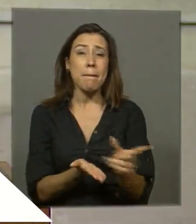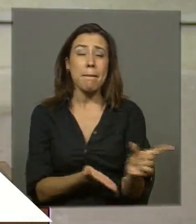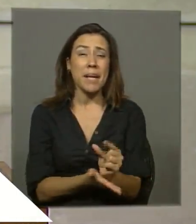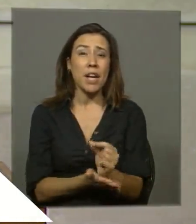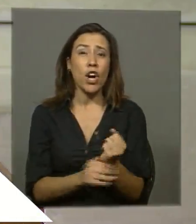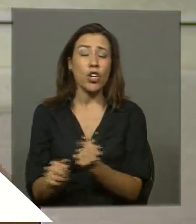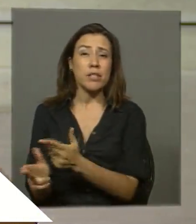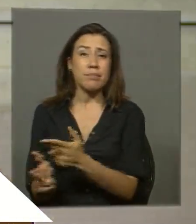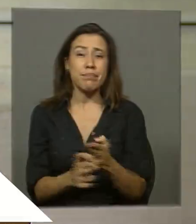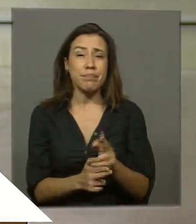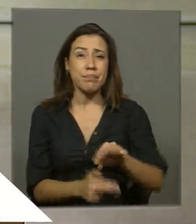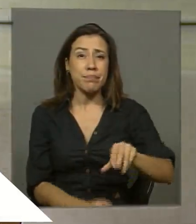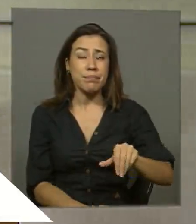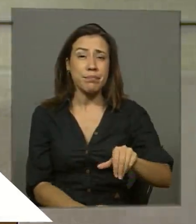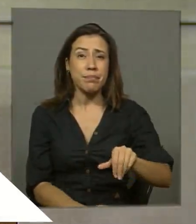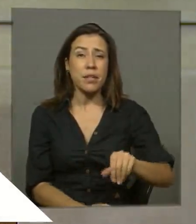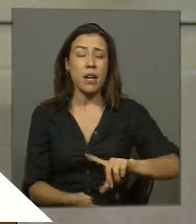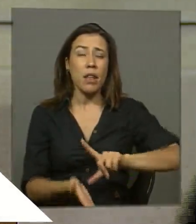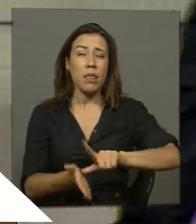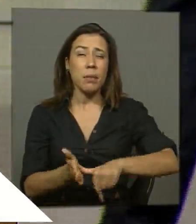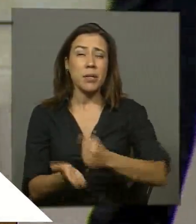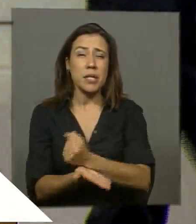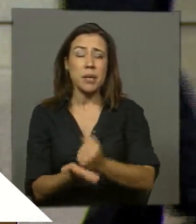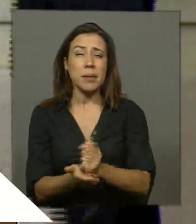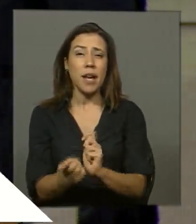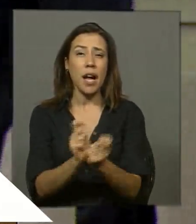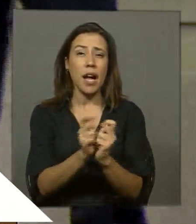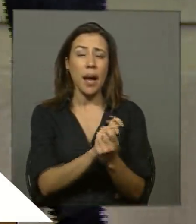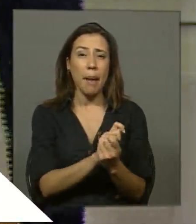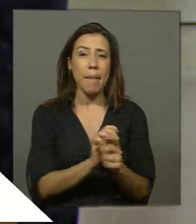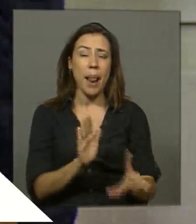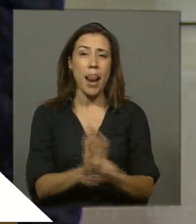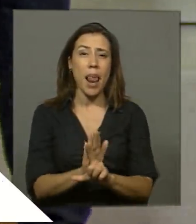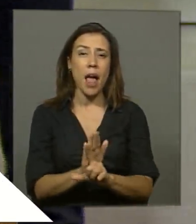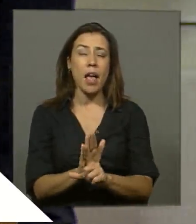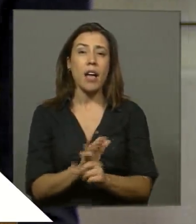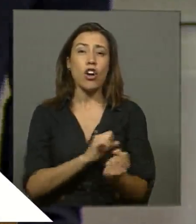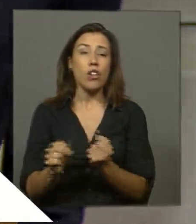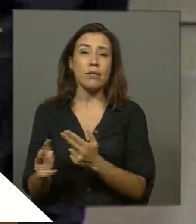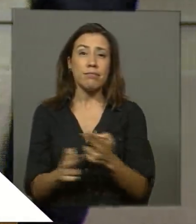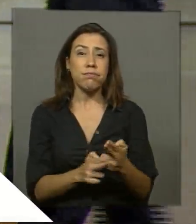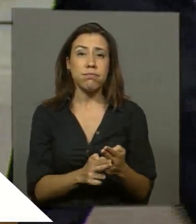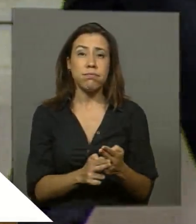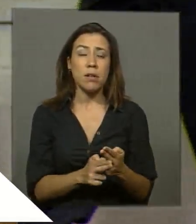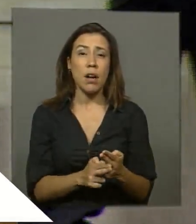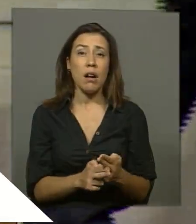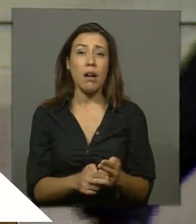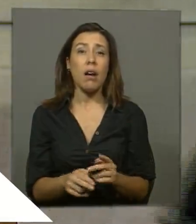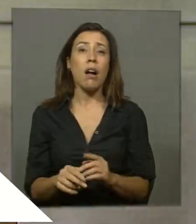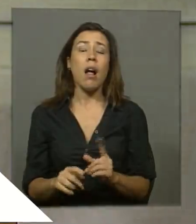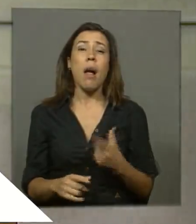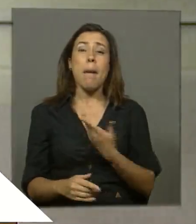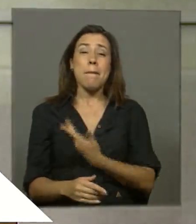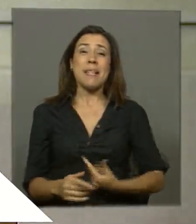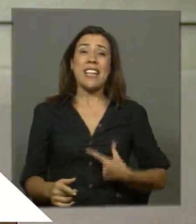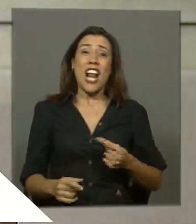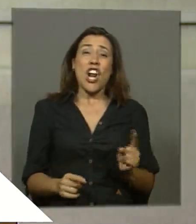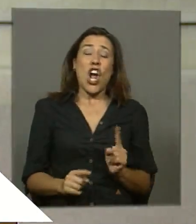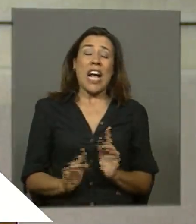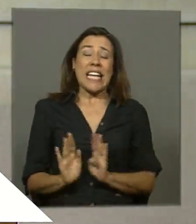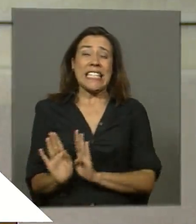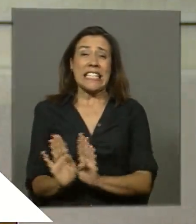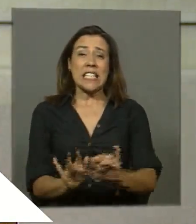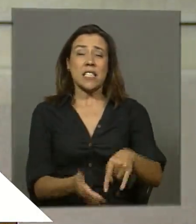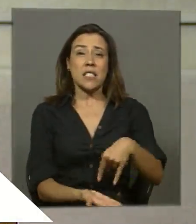antidelincuencia la demora en la tramitación de las modificaciones de la ley antiterrorista y la reticencia de la presidencia de esta